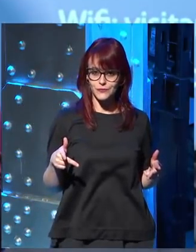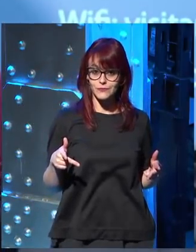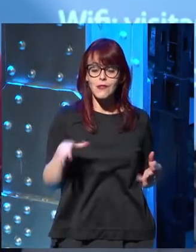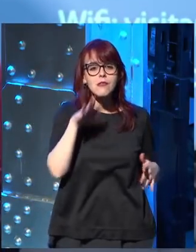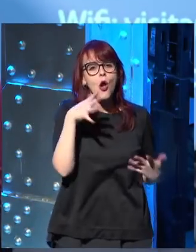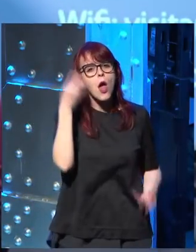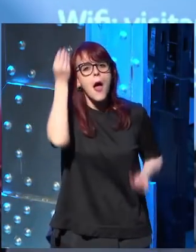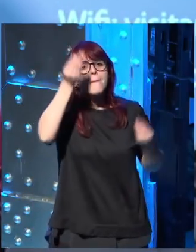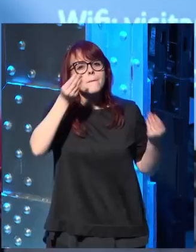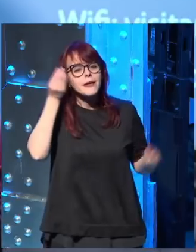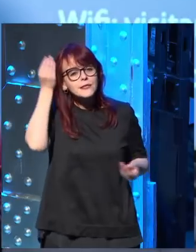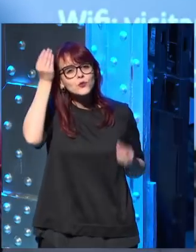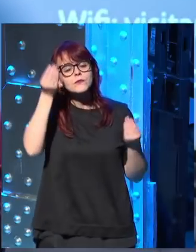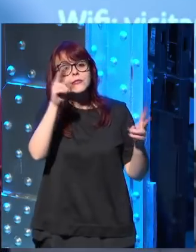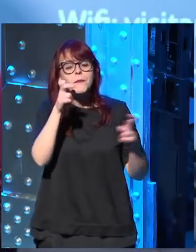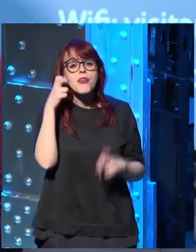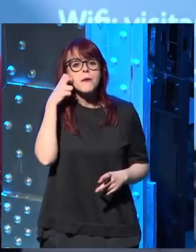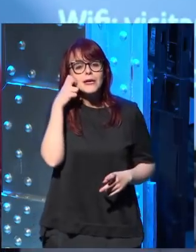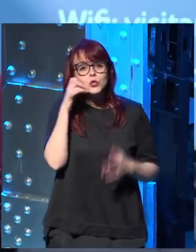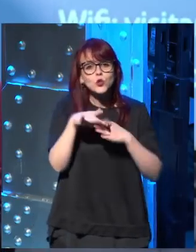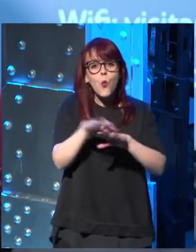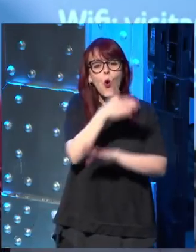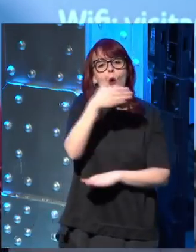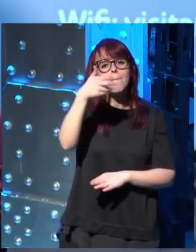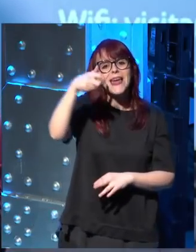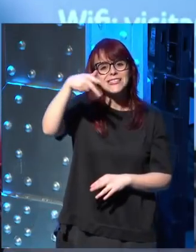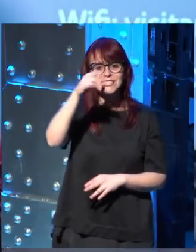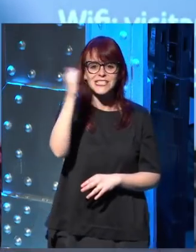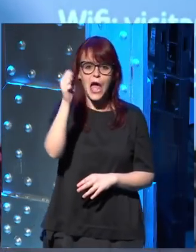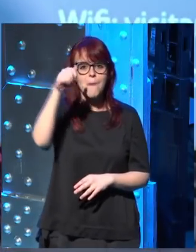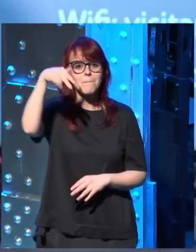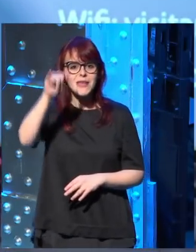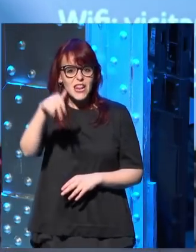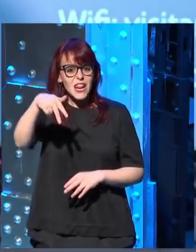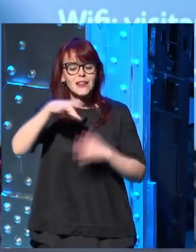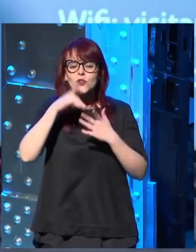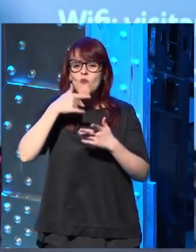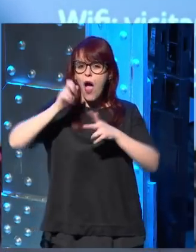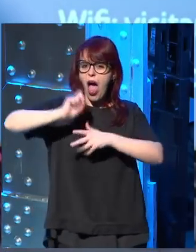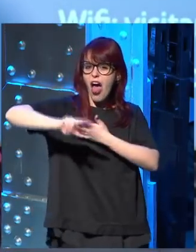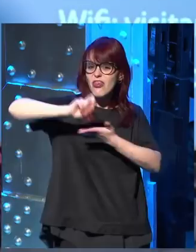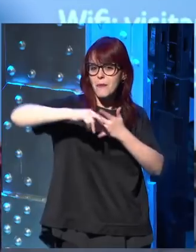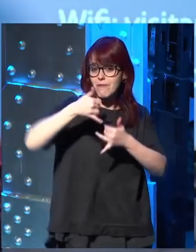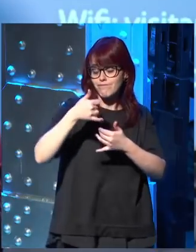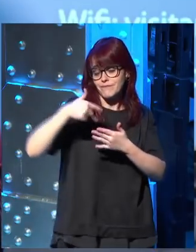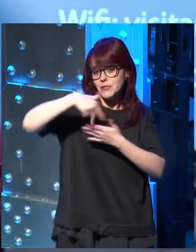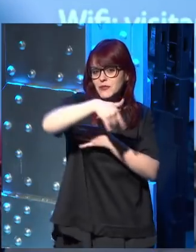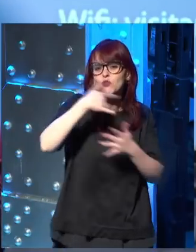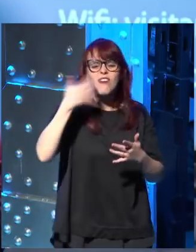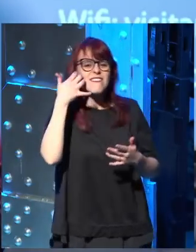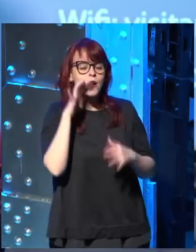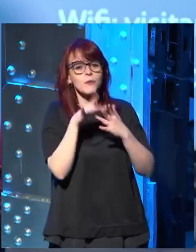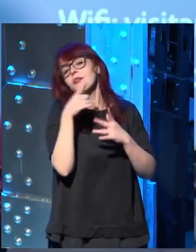Y ahora pienso mucho en qué zapatos o botas usaría Walter Benjamin, que caminaba de una manera rara, según algunos que lo